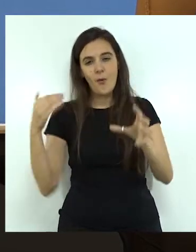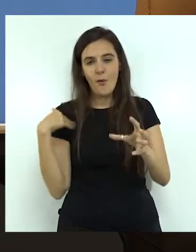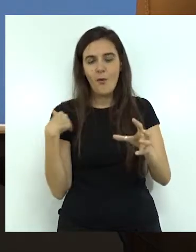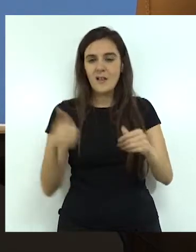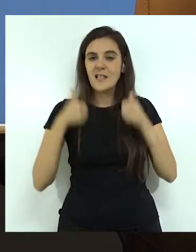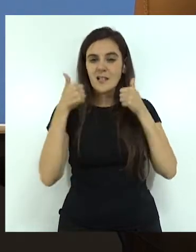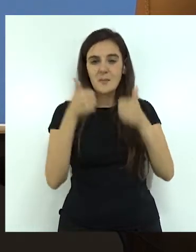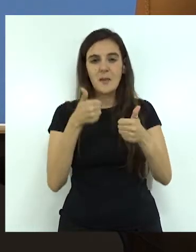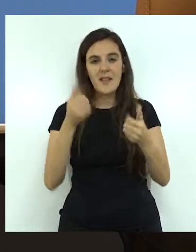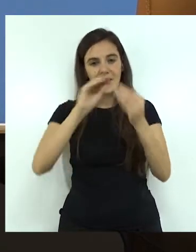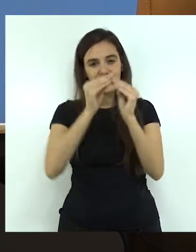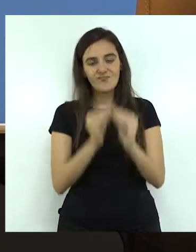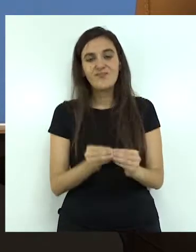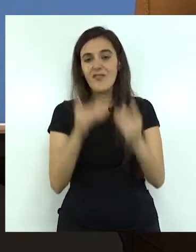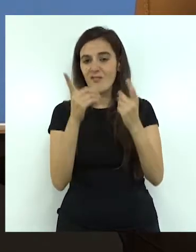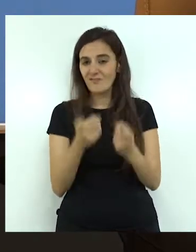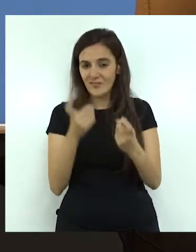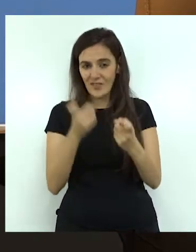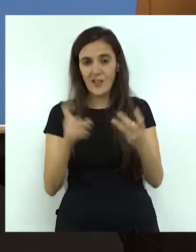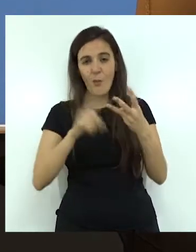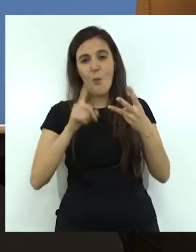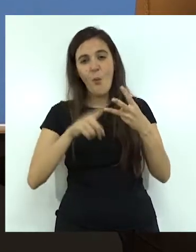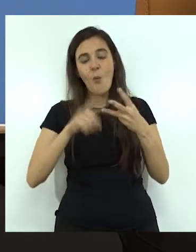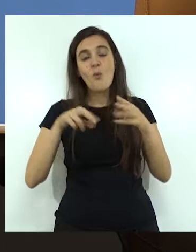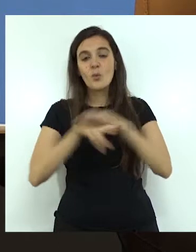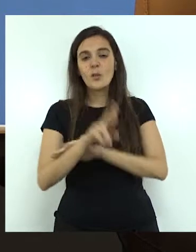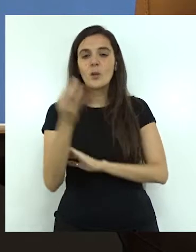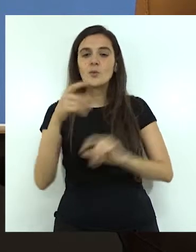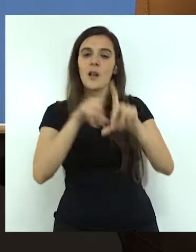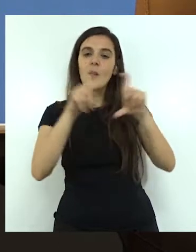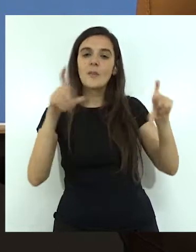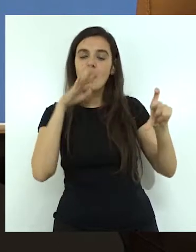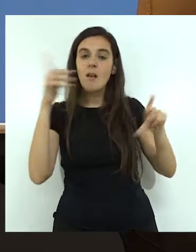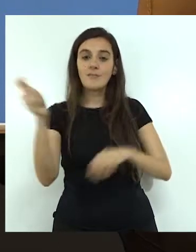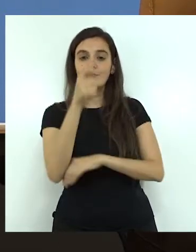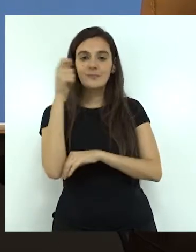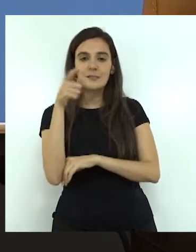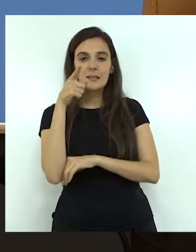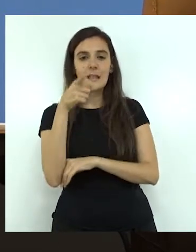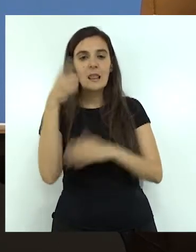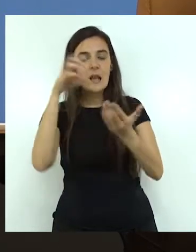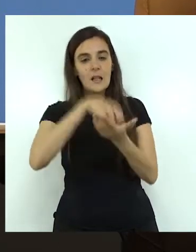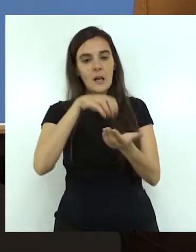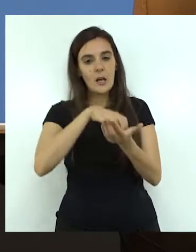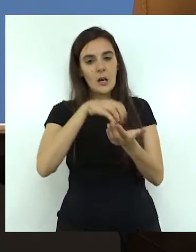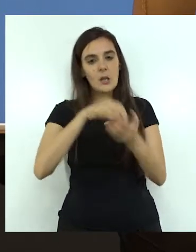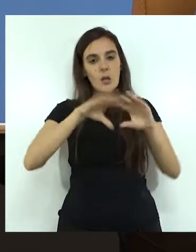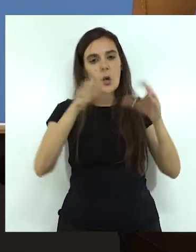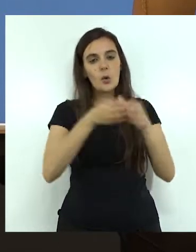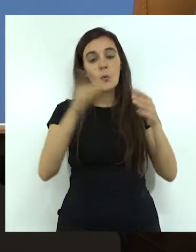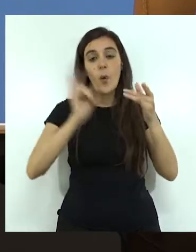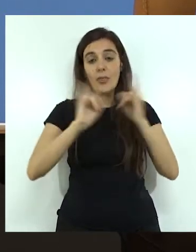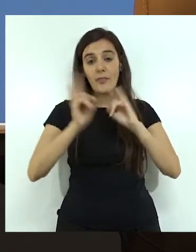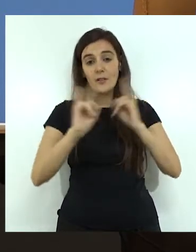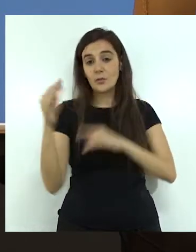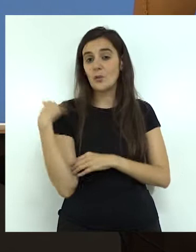instalar y luego ha habido un recurso a la empresa que ganó la instalación de los equipos de sonido que